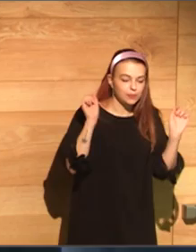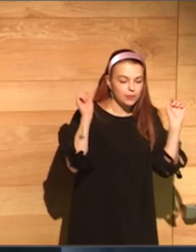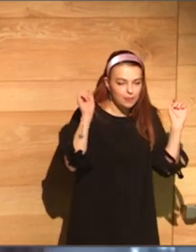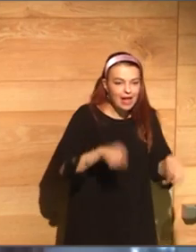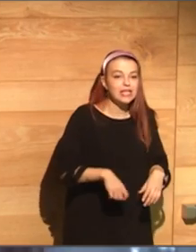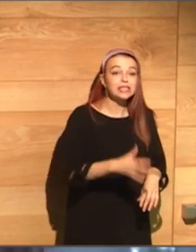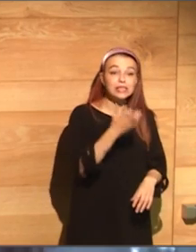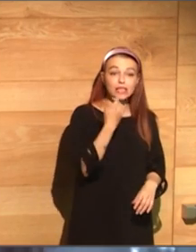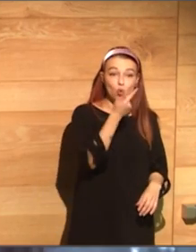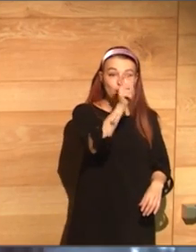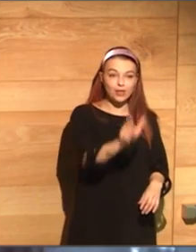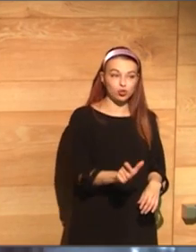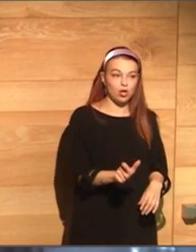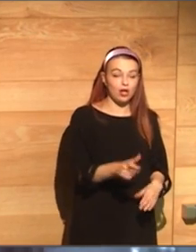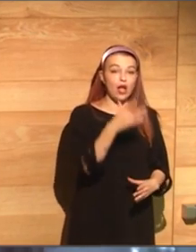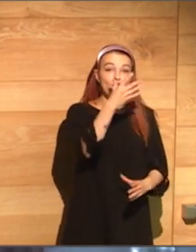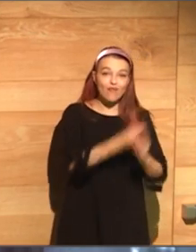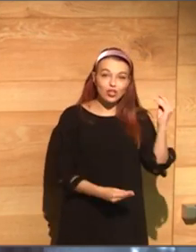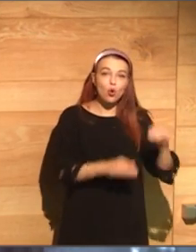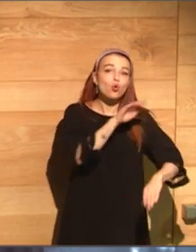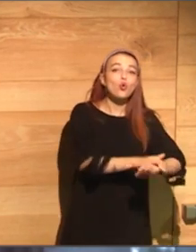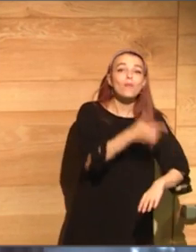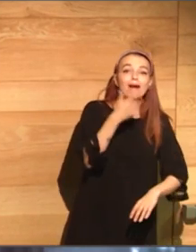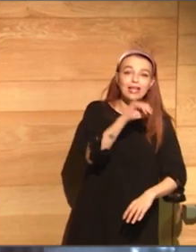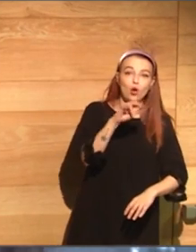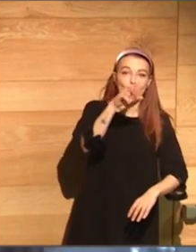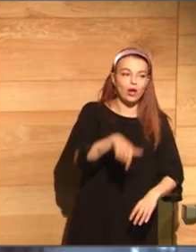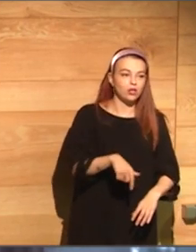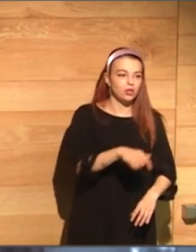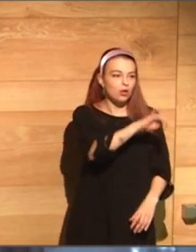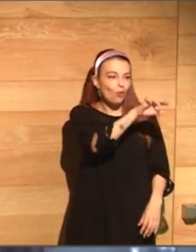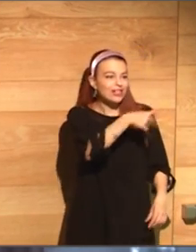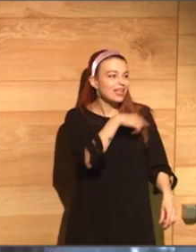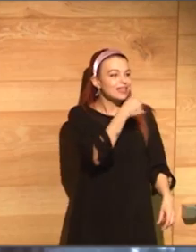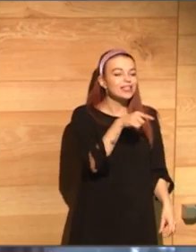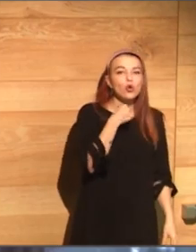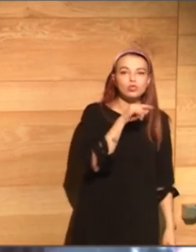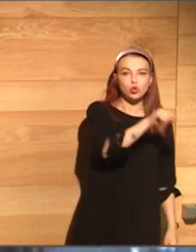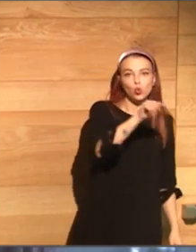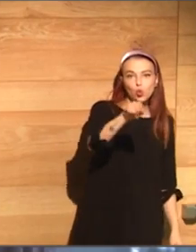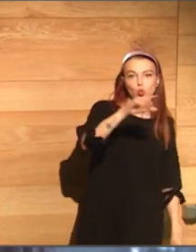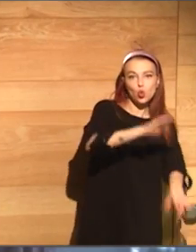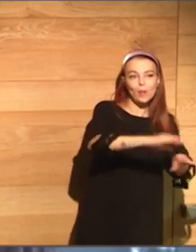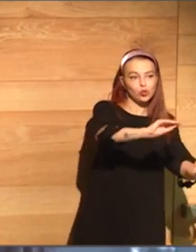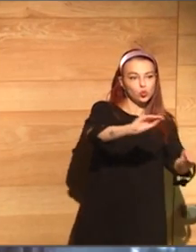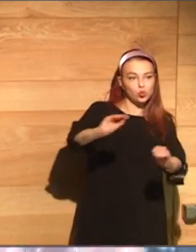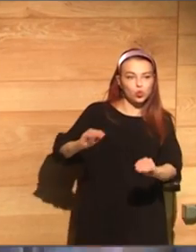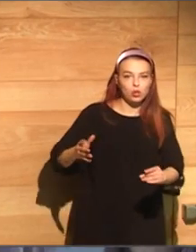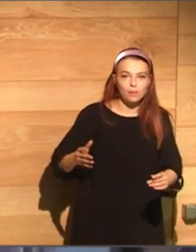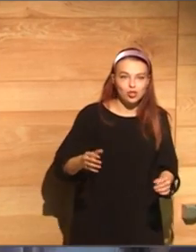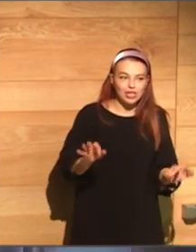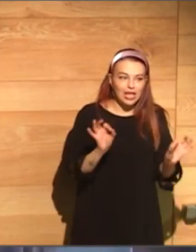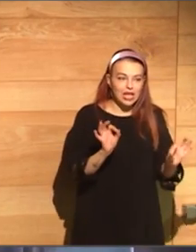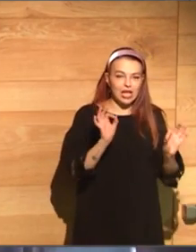que cuando alguien hace algo mal en este programa es culpa de Juan. Pero ¿no? Eres, o sea, eres el acusica, Juan, de verdad, el acusica de que España. La acusica lo que soy es el palo de las tortas. Y